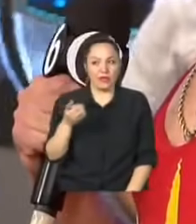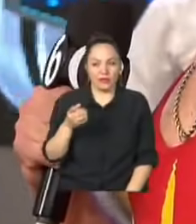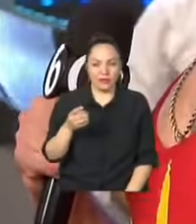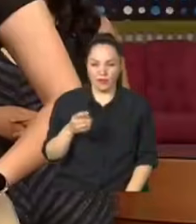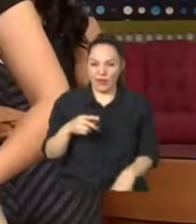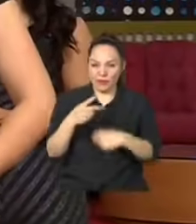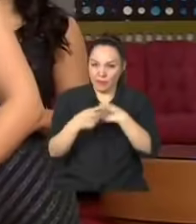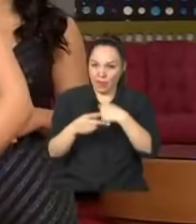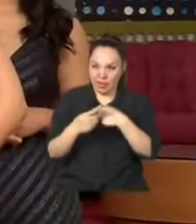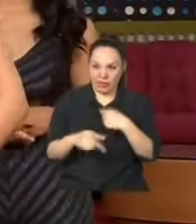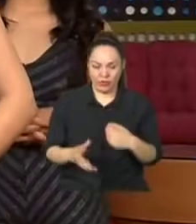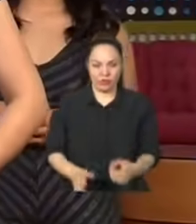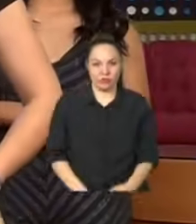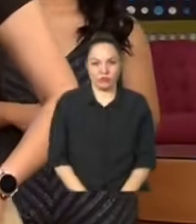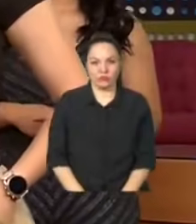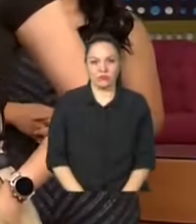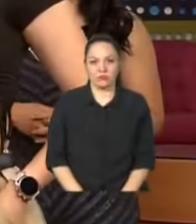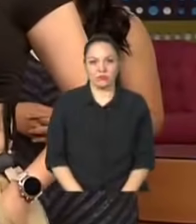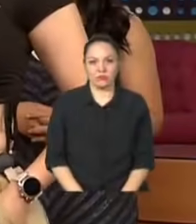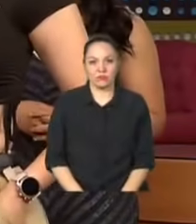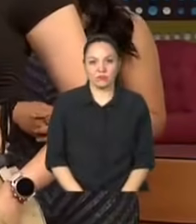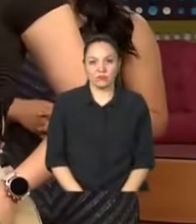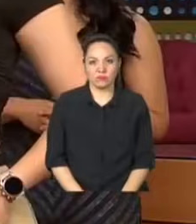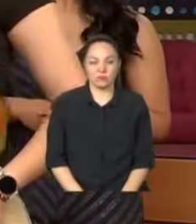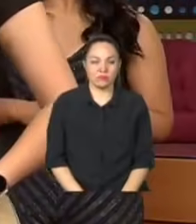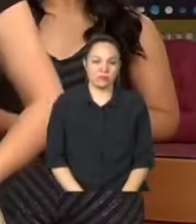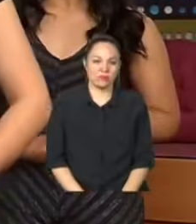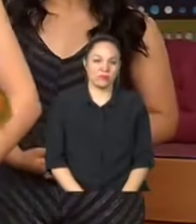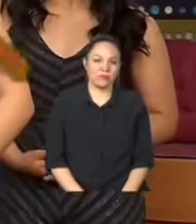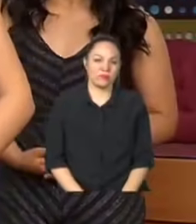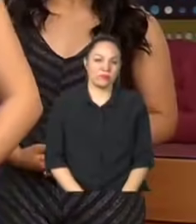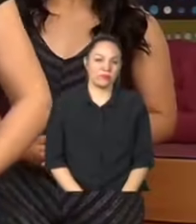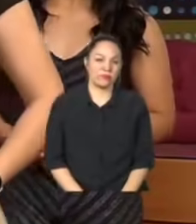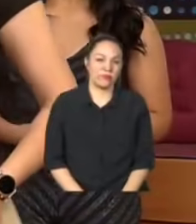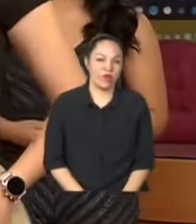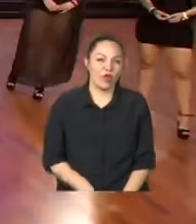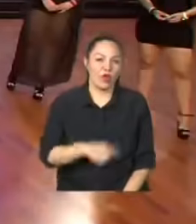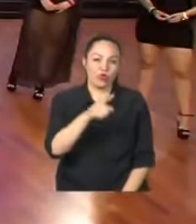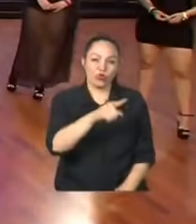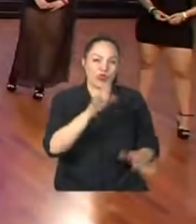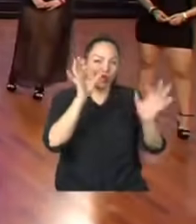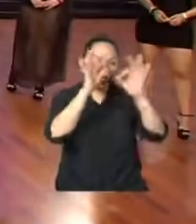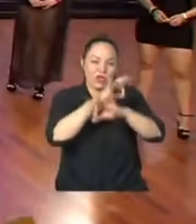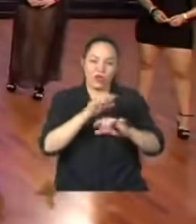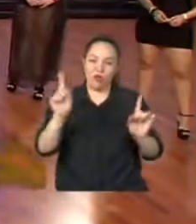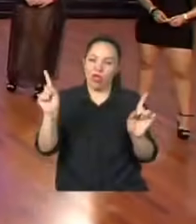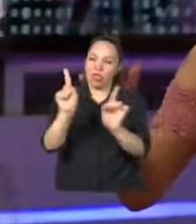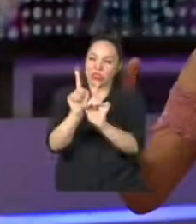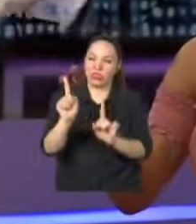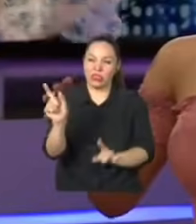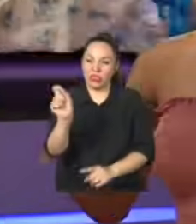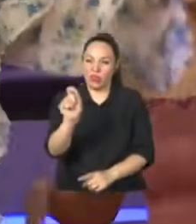uno y con otro. Ya no se usa. Ridícula tú porque anduviste con ella, con él.